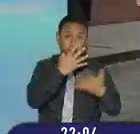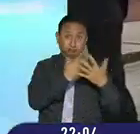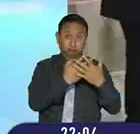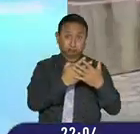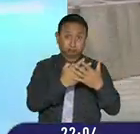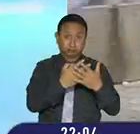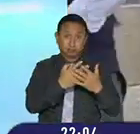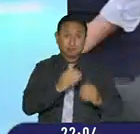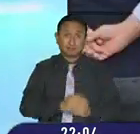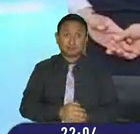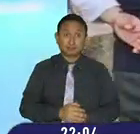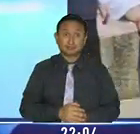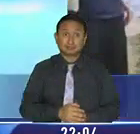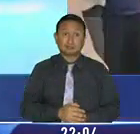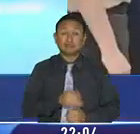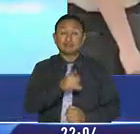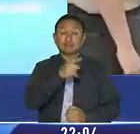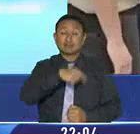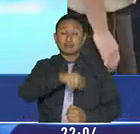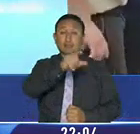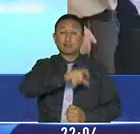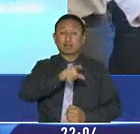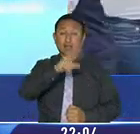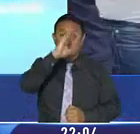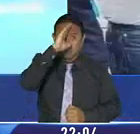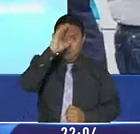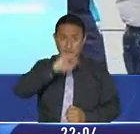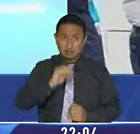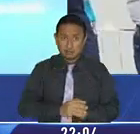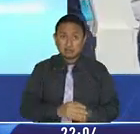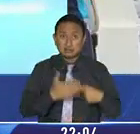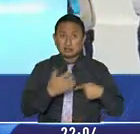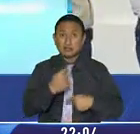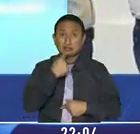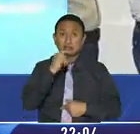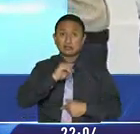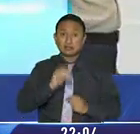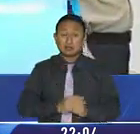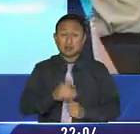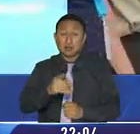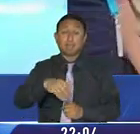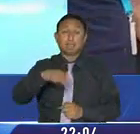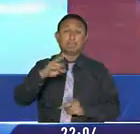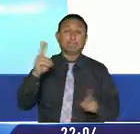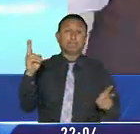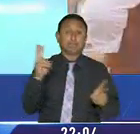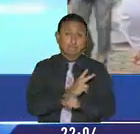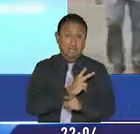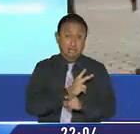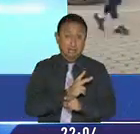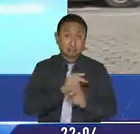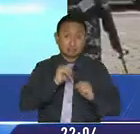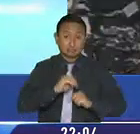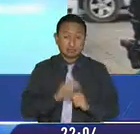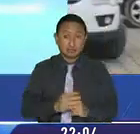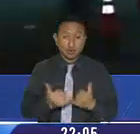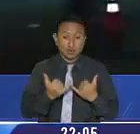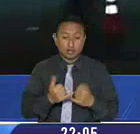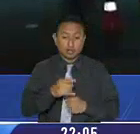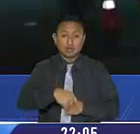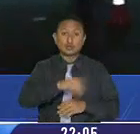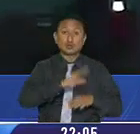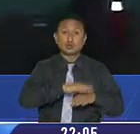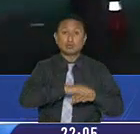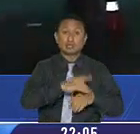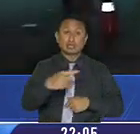los presos que fueron identificados o que la policía los mencionó como de alta peligrosidad y que fueron supuestamente los